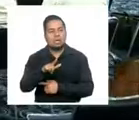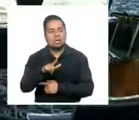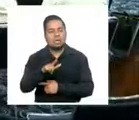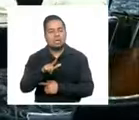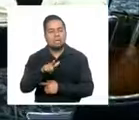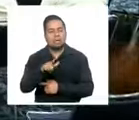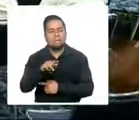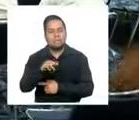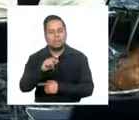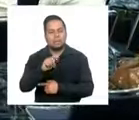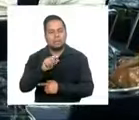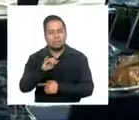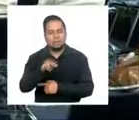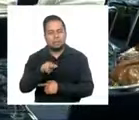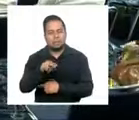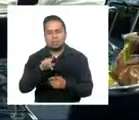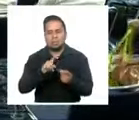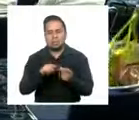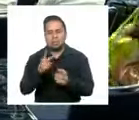Miguel Martín